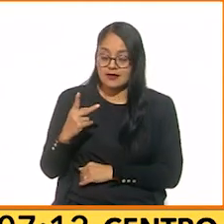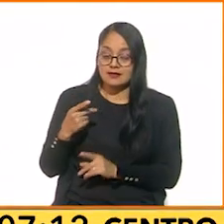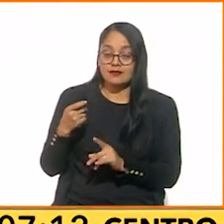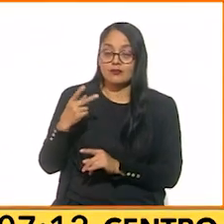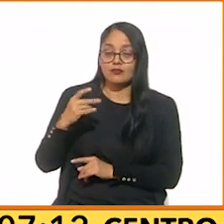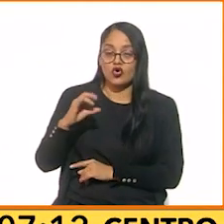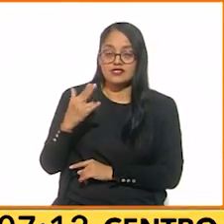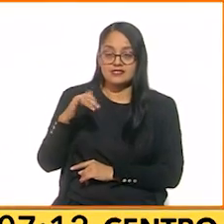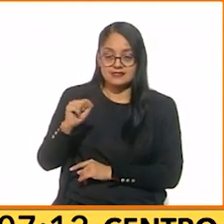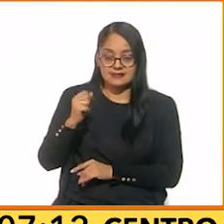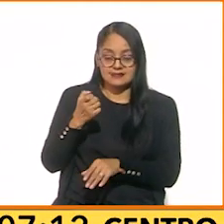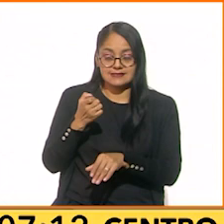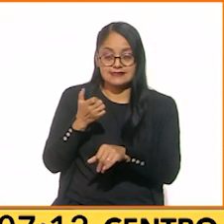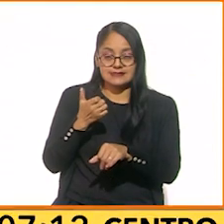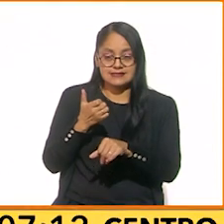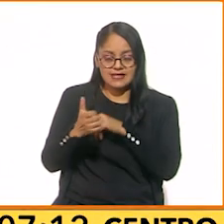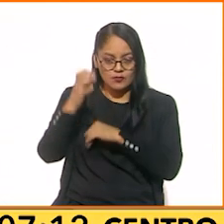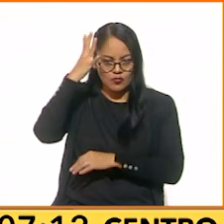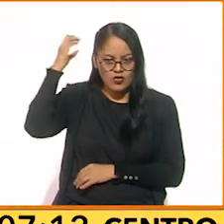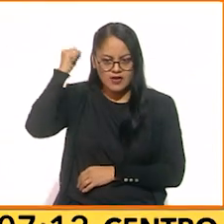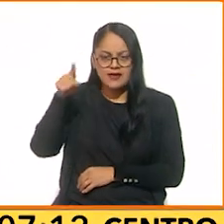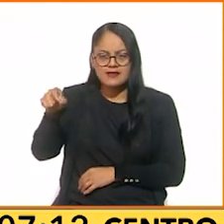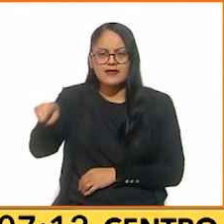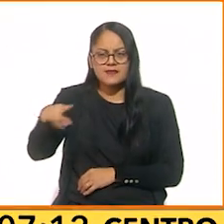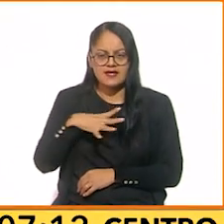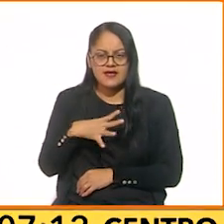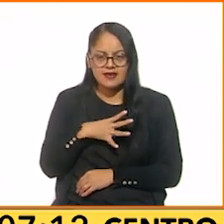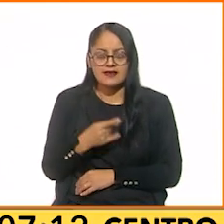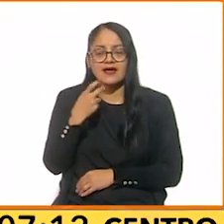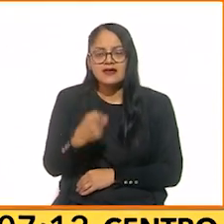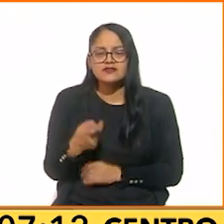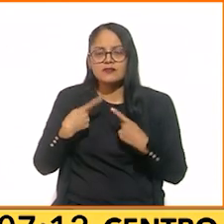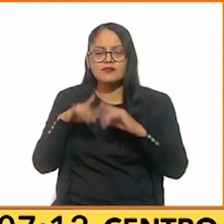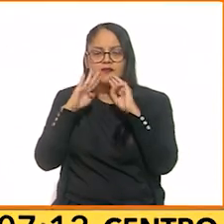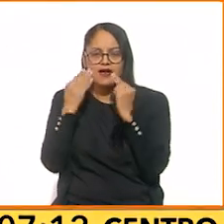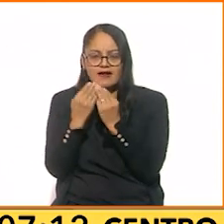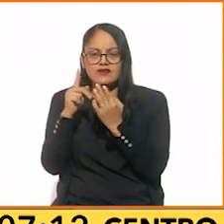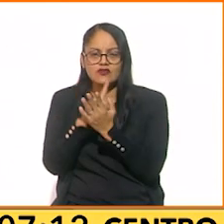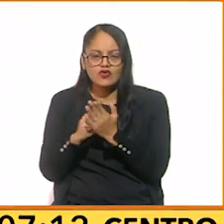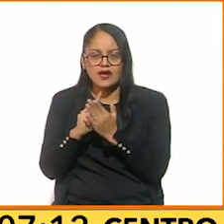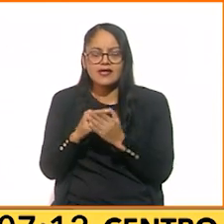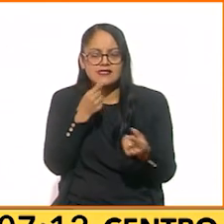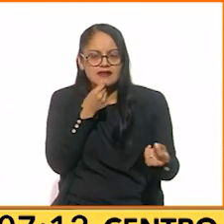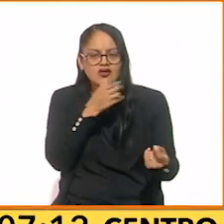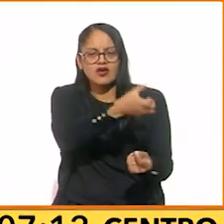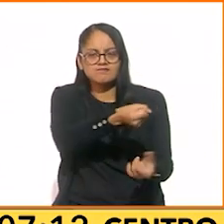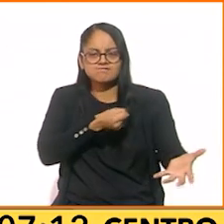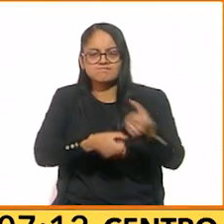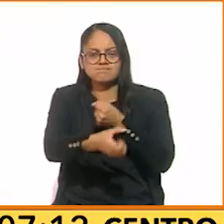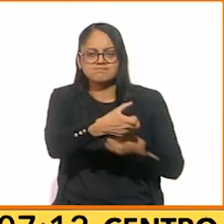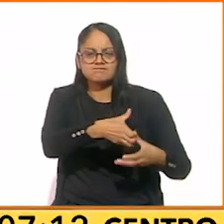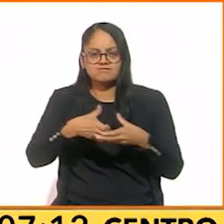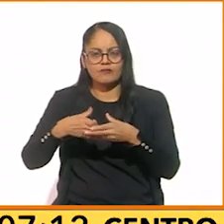en Morelos. Esto es lo que llamamos reclutamiento forzado. El Comité de Derechos del Niño de Naciones Unidas